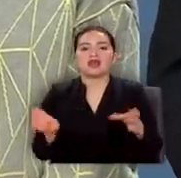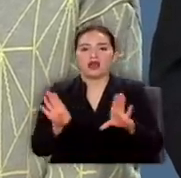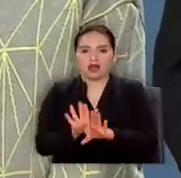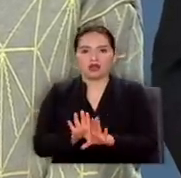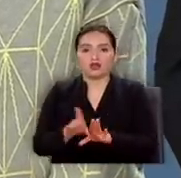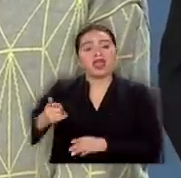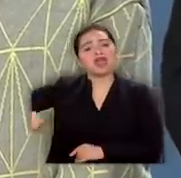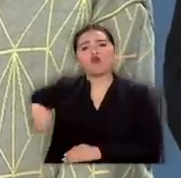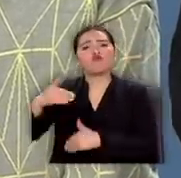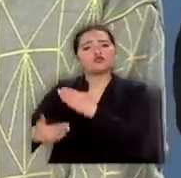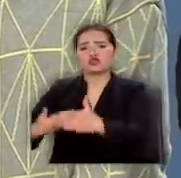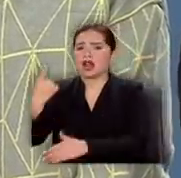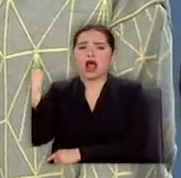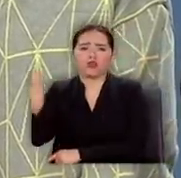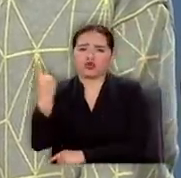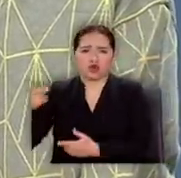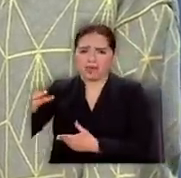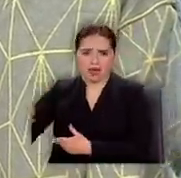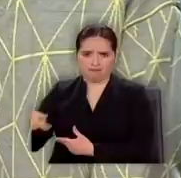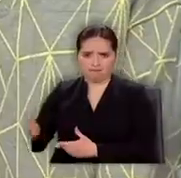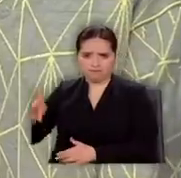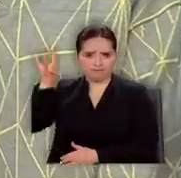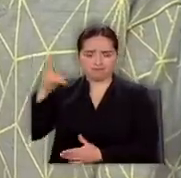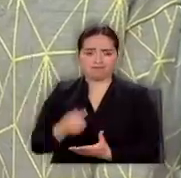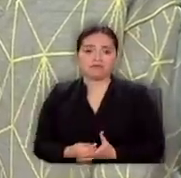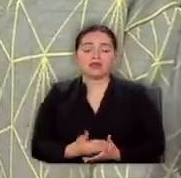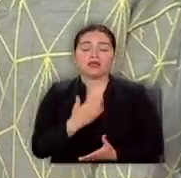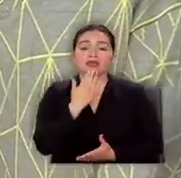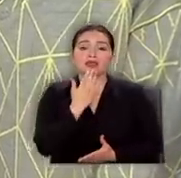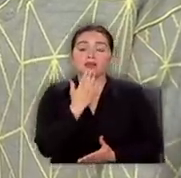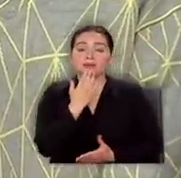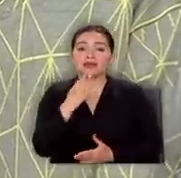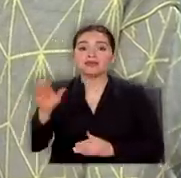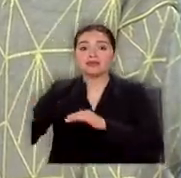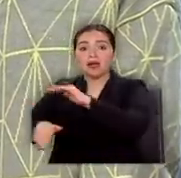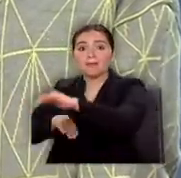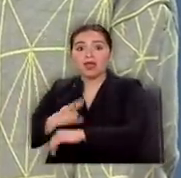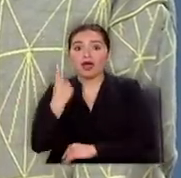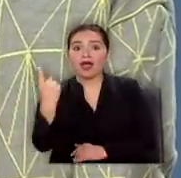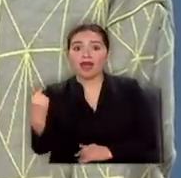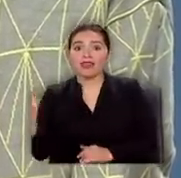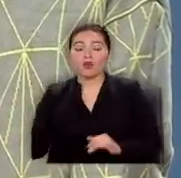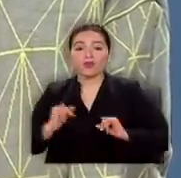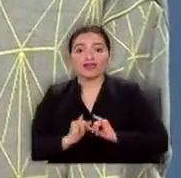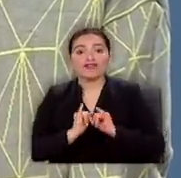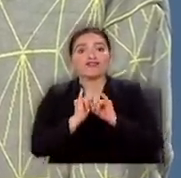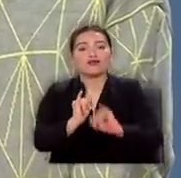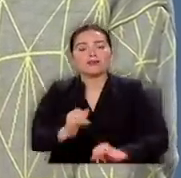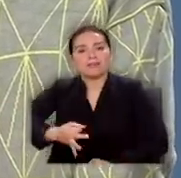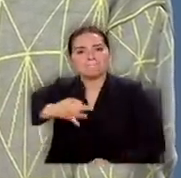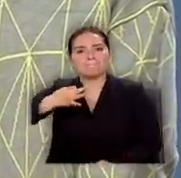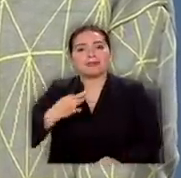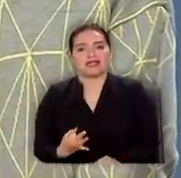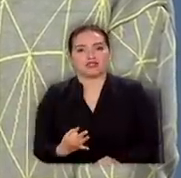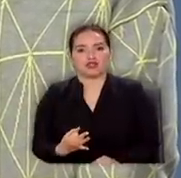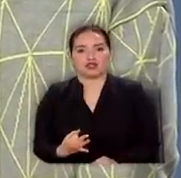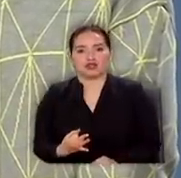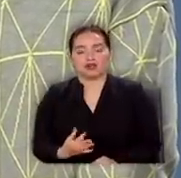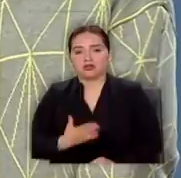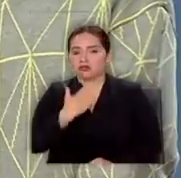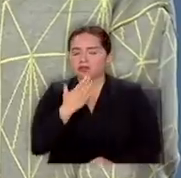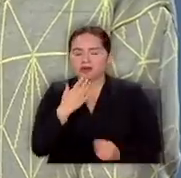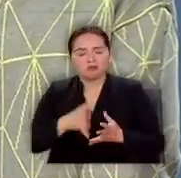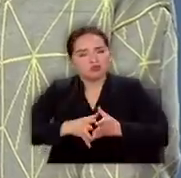funcionan con autonomía y volvemos a reiterar también el llamado a cada una de ellas a informar con precisión y con